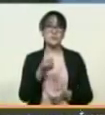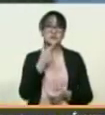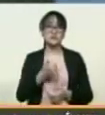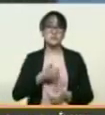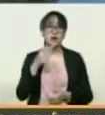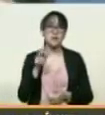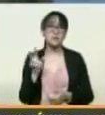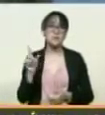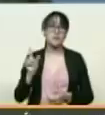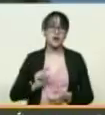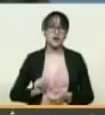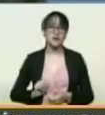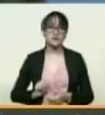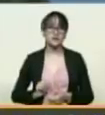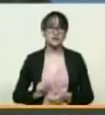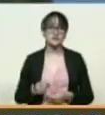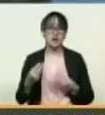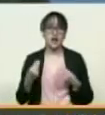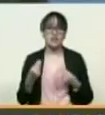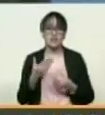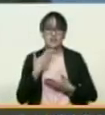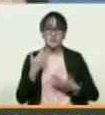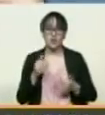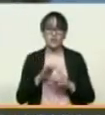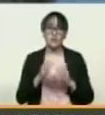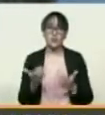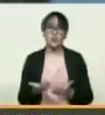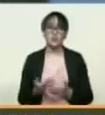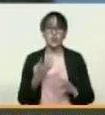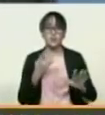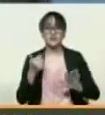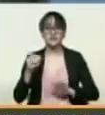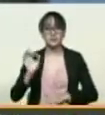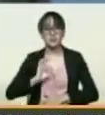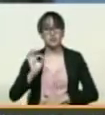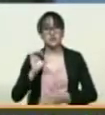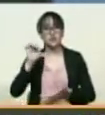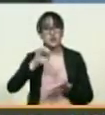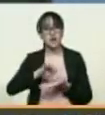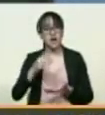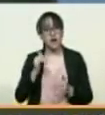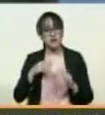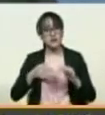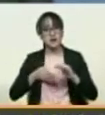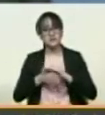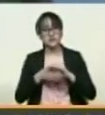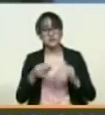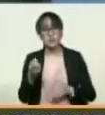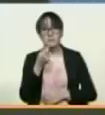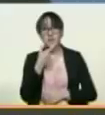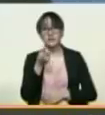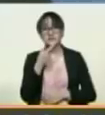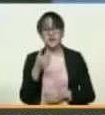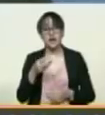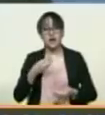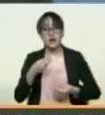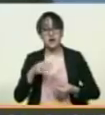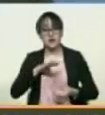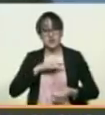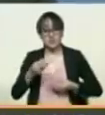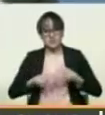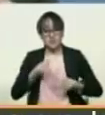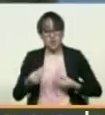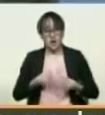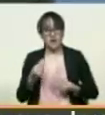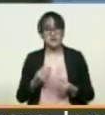baratas que hay y de mayor calidad en el mundo. El 96% de los iraníes tienen acceso a las medicinas hechas en Irán,